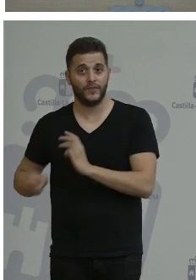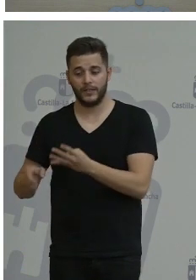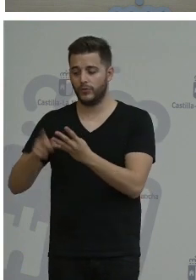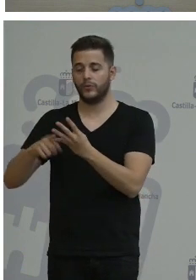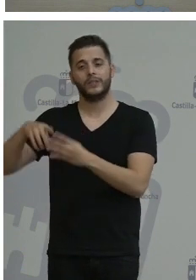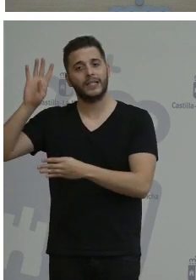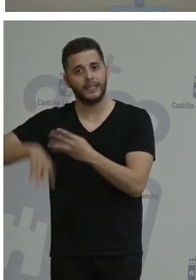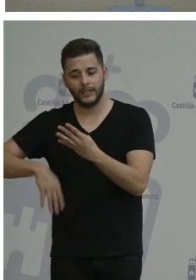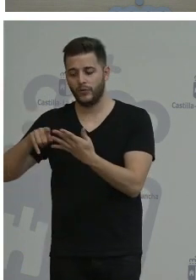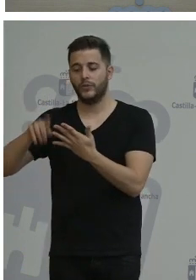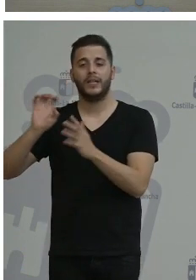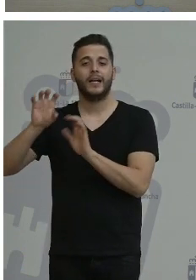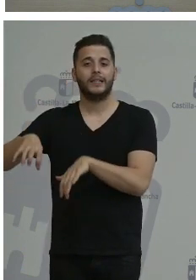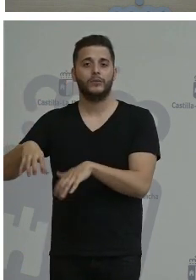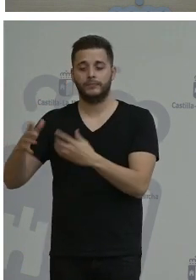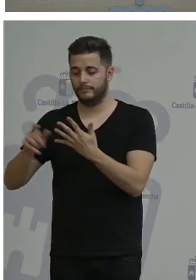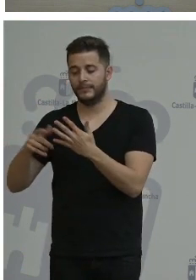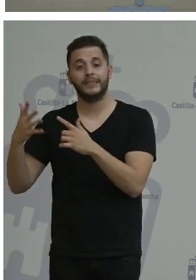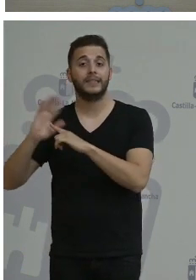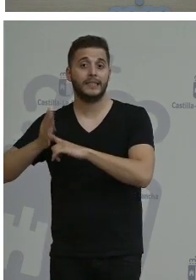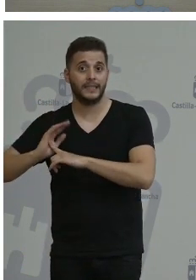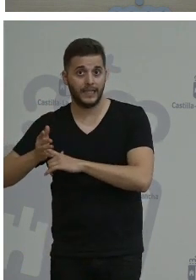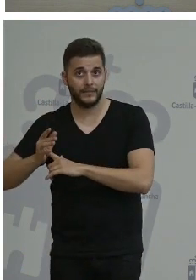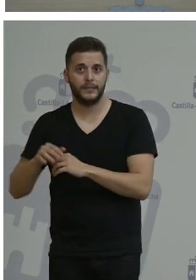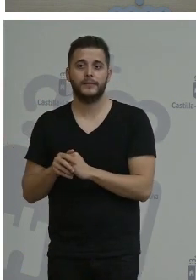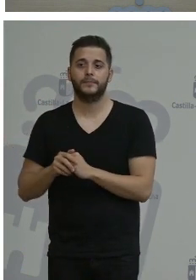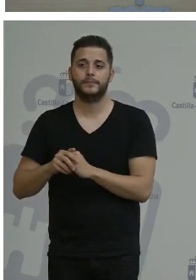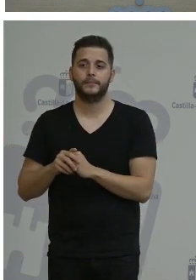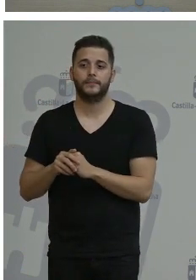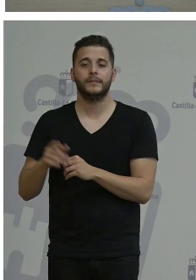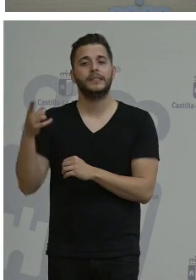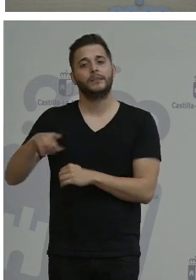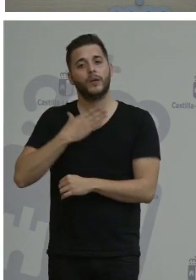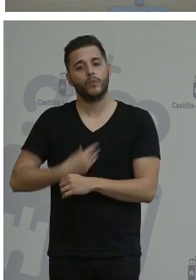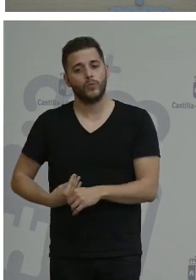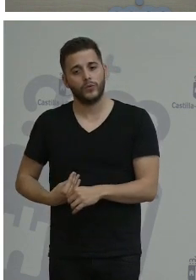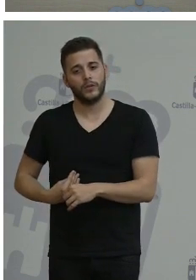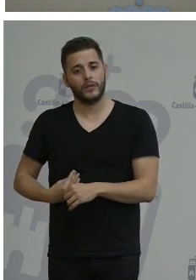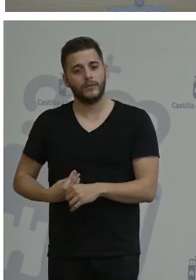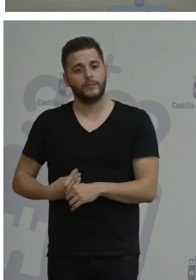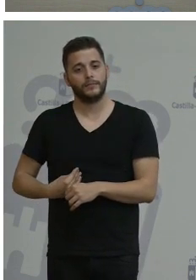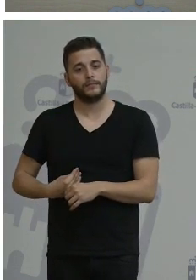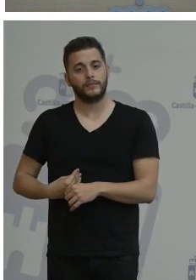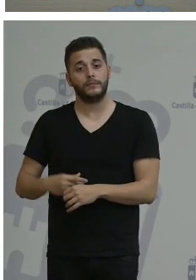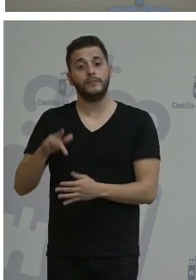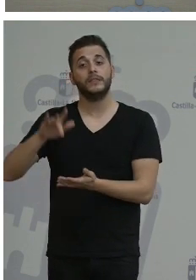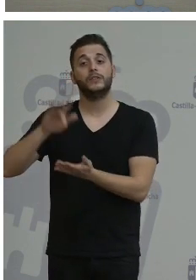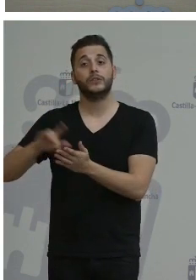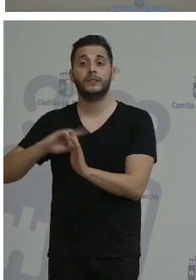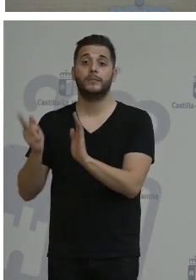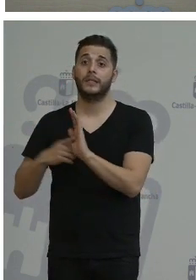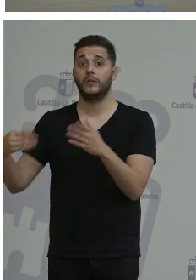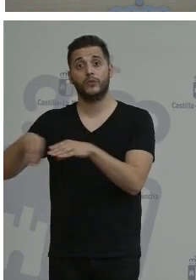Cataluña, Castilla León, Castilla-La Mancha también ha estado presente, de la Región de Murcia y tanto de plena inclusión